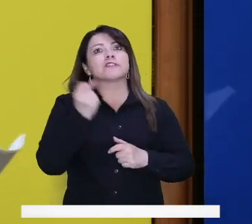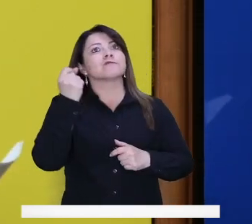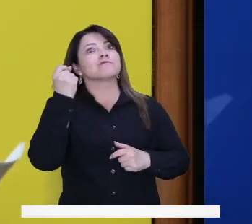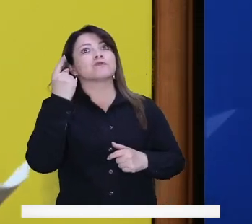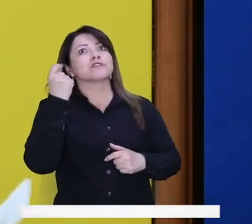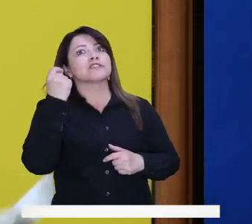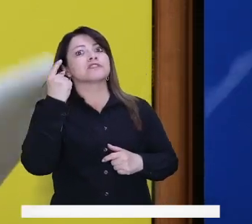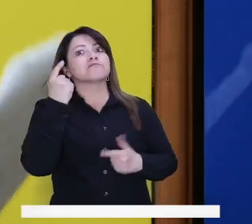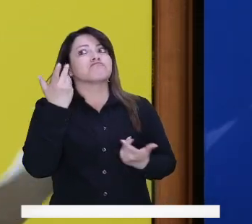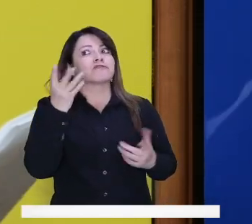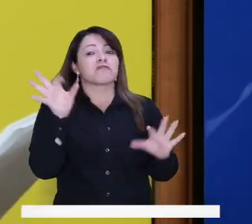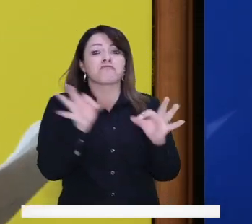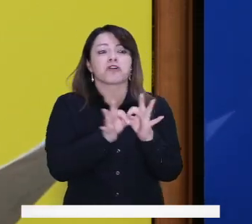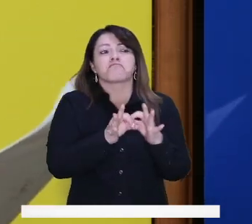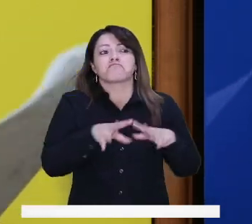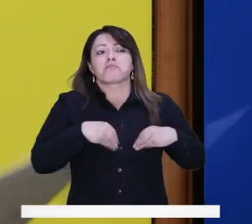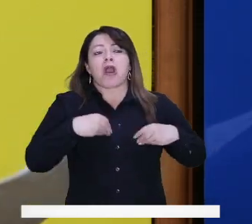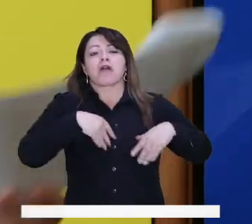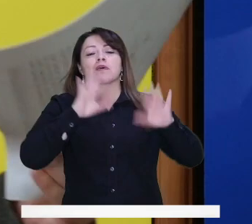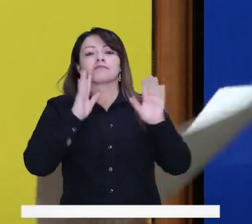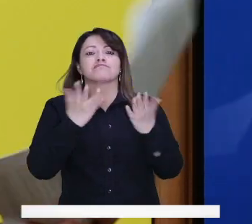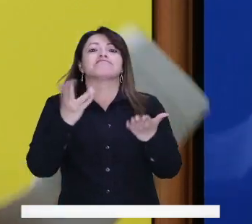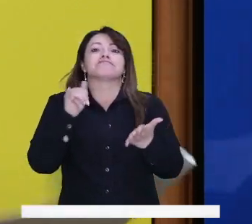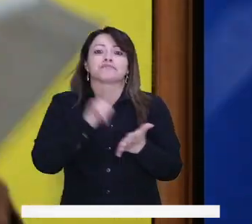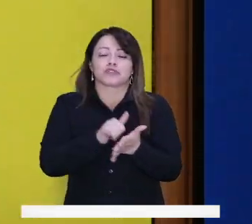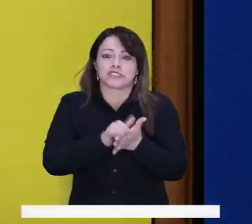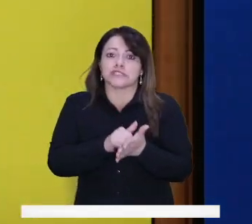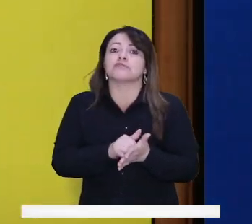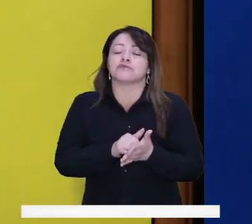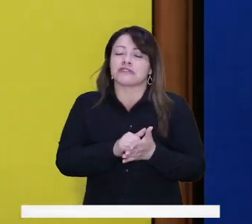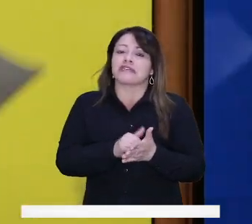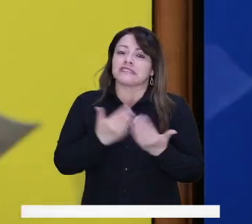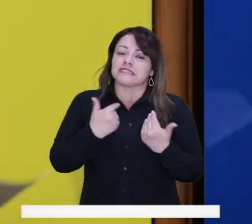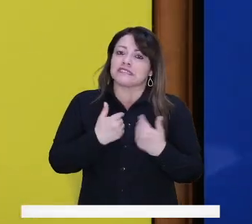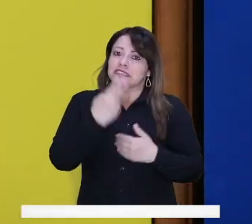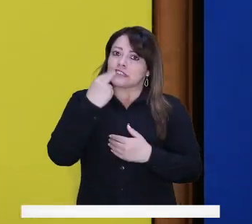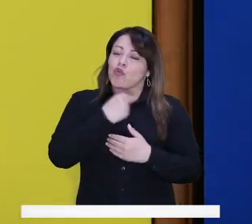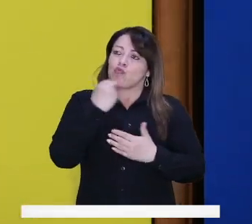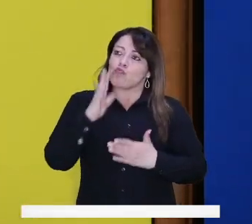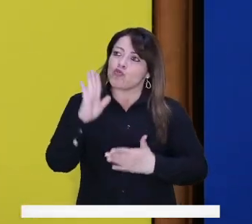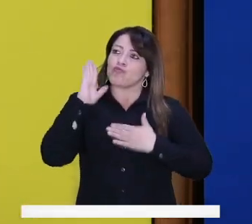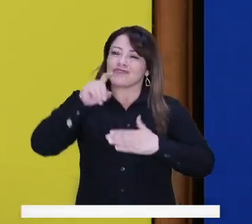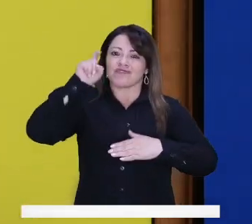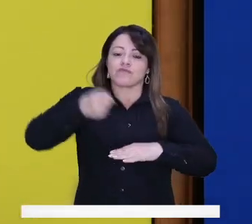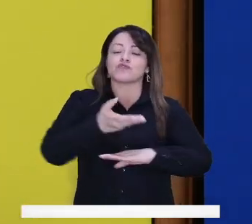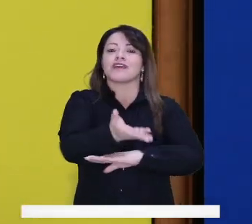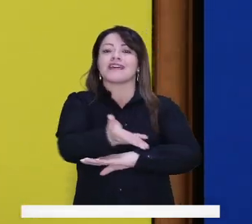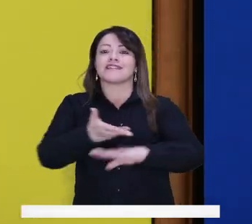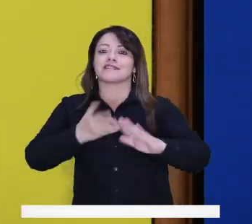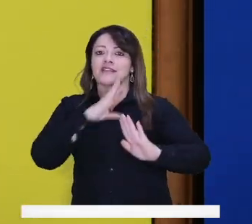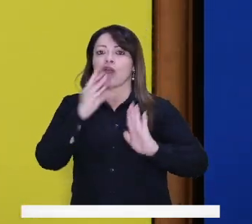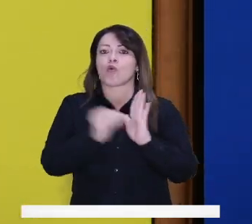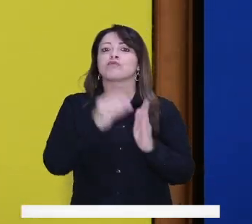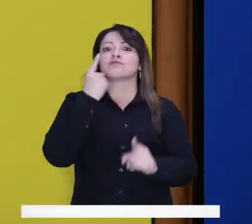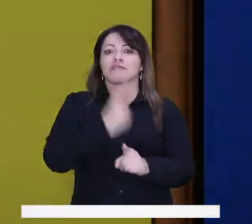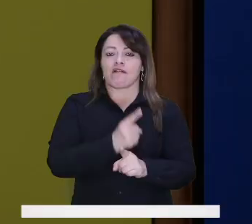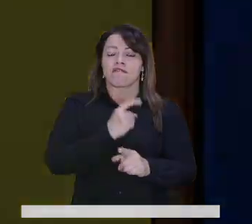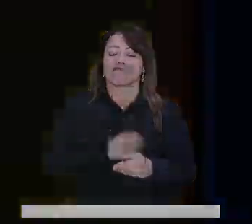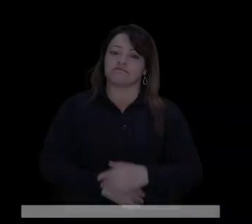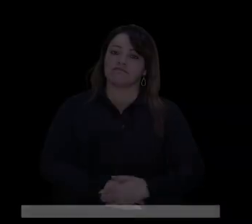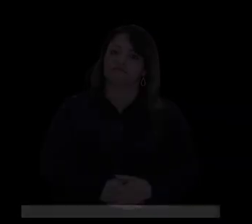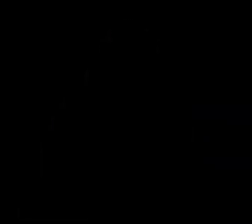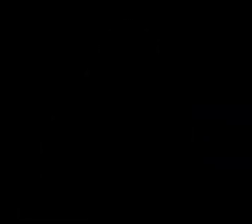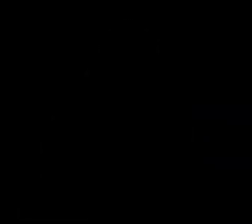enfoque de manera clara, y ahí la responsabilidad del profesor Cuesta, mía y de los concejales, es exigir que ese acuerdo se haga